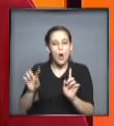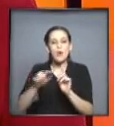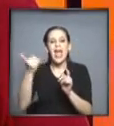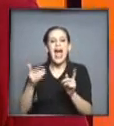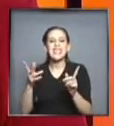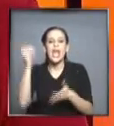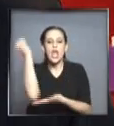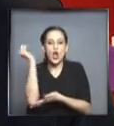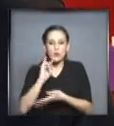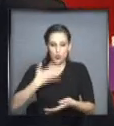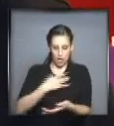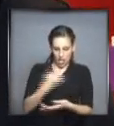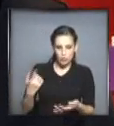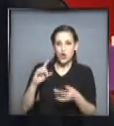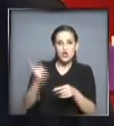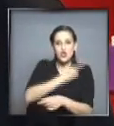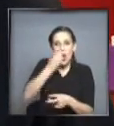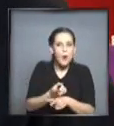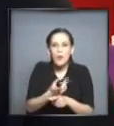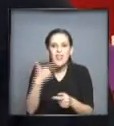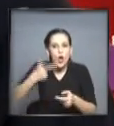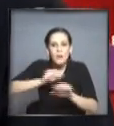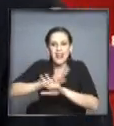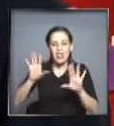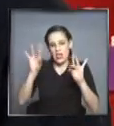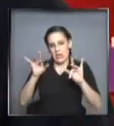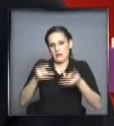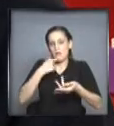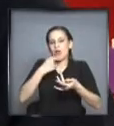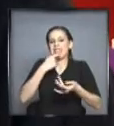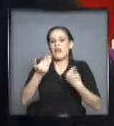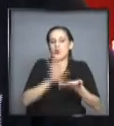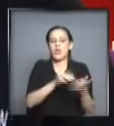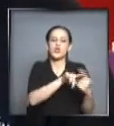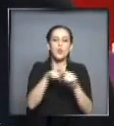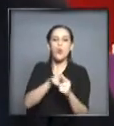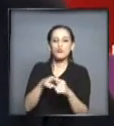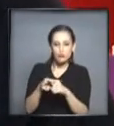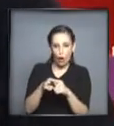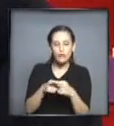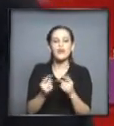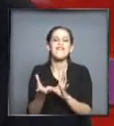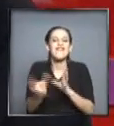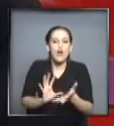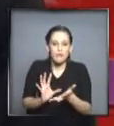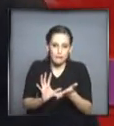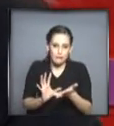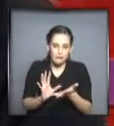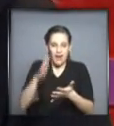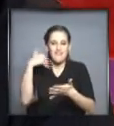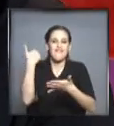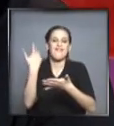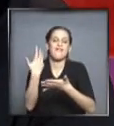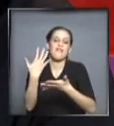economía particular y no tiene posibilidad de comprar nada. Porque si lo planteamos la discusión desde una posición abstracta frente a